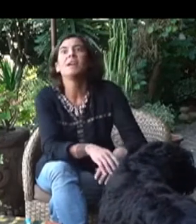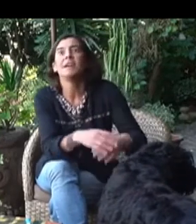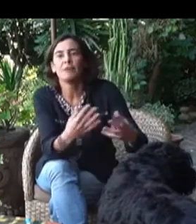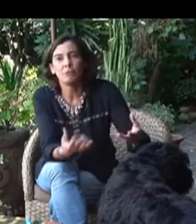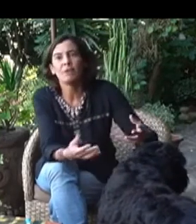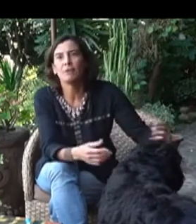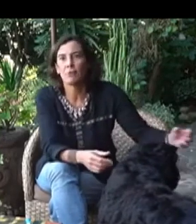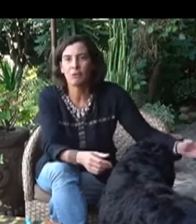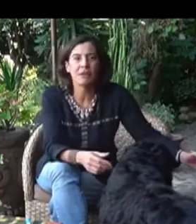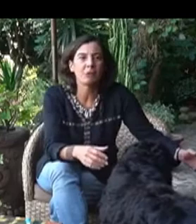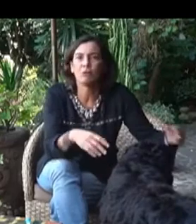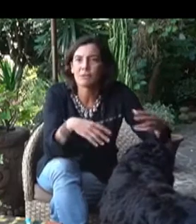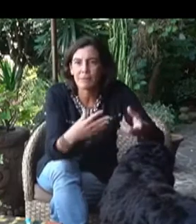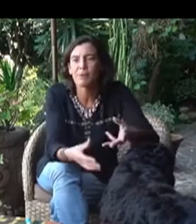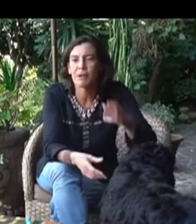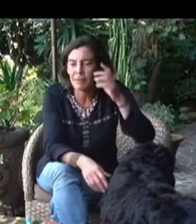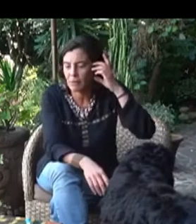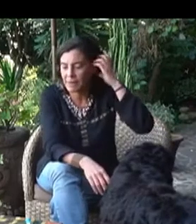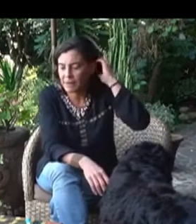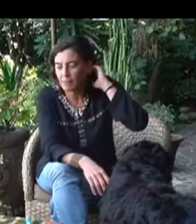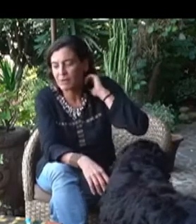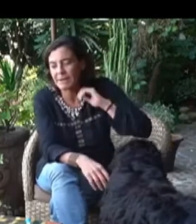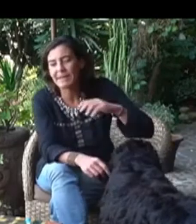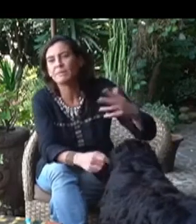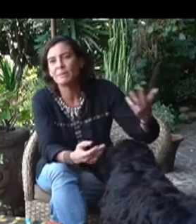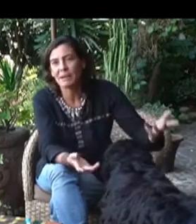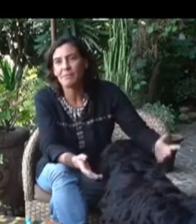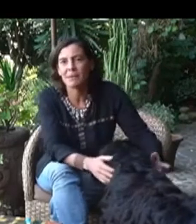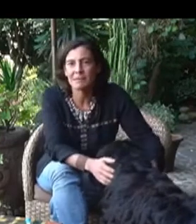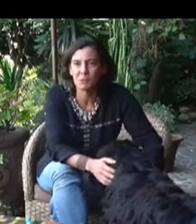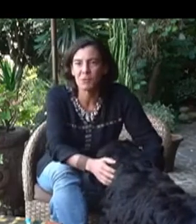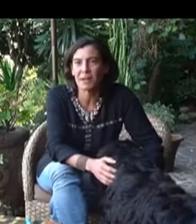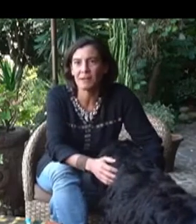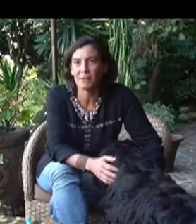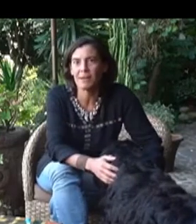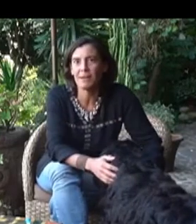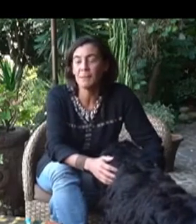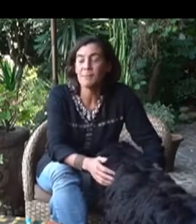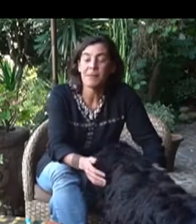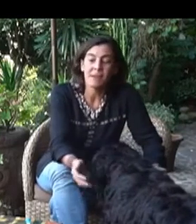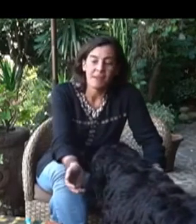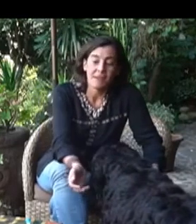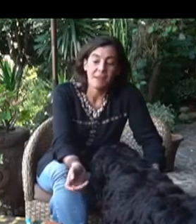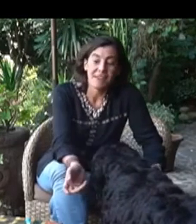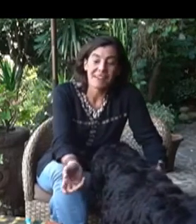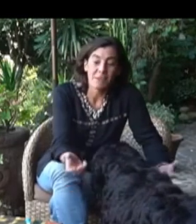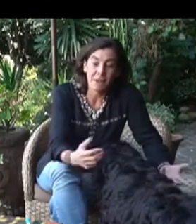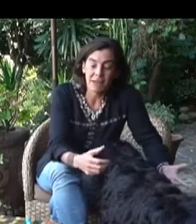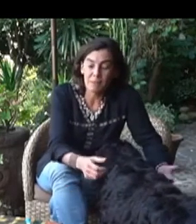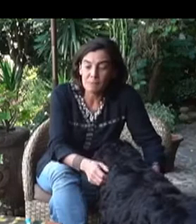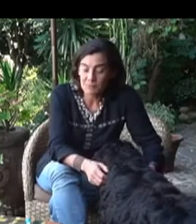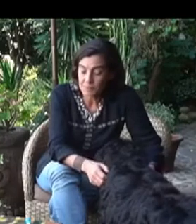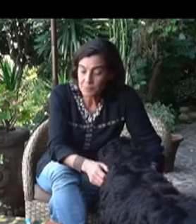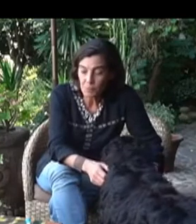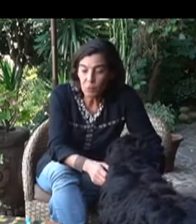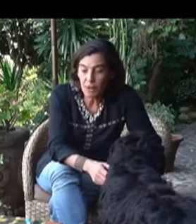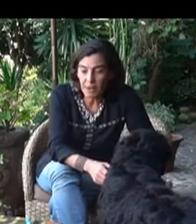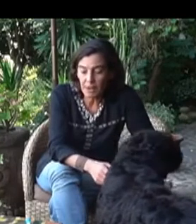proyectos, en un entorno en el que todo está programado para que puedan exprimir al máximo su creatividad. Creo